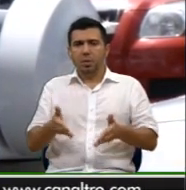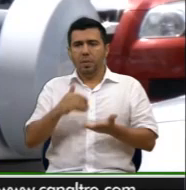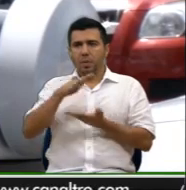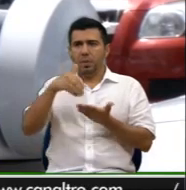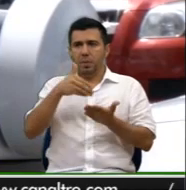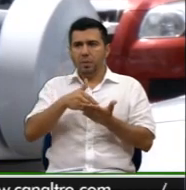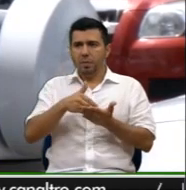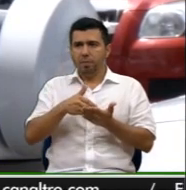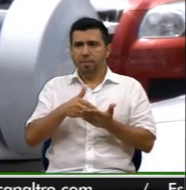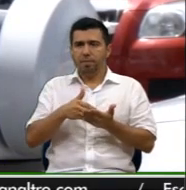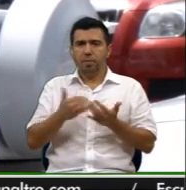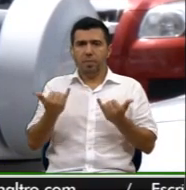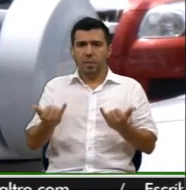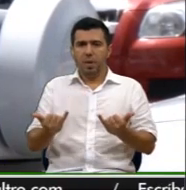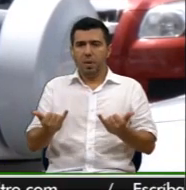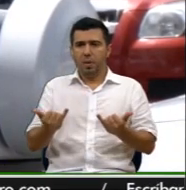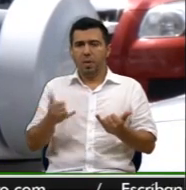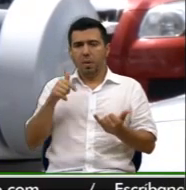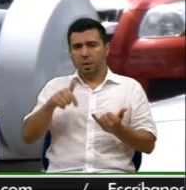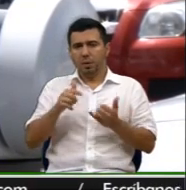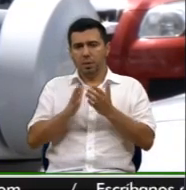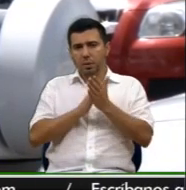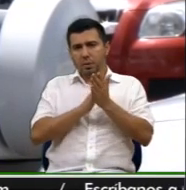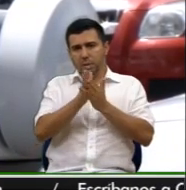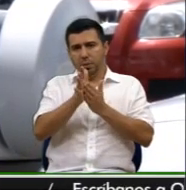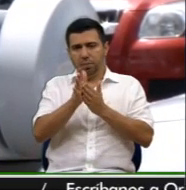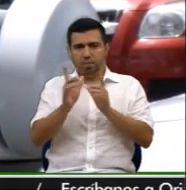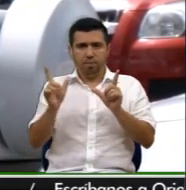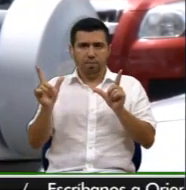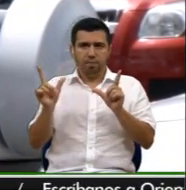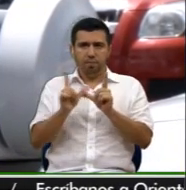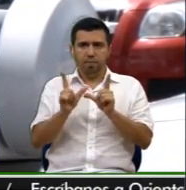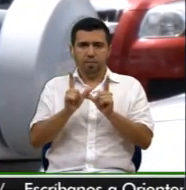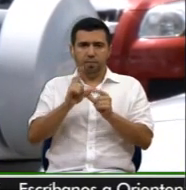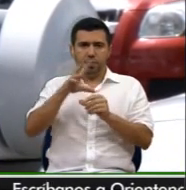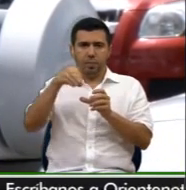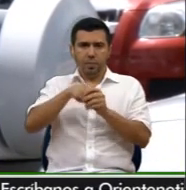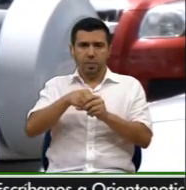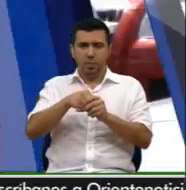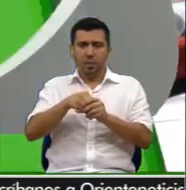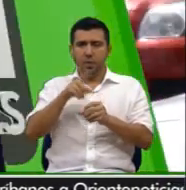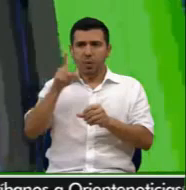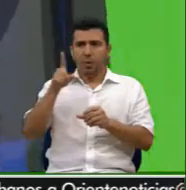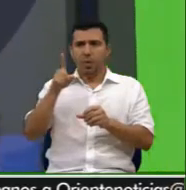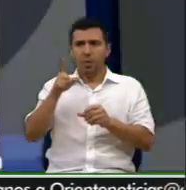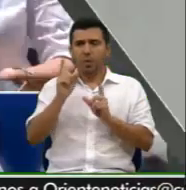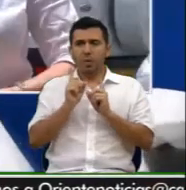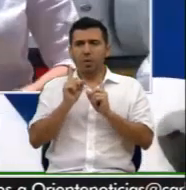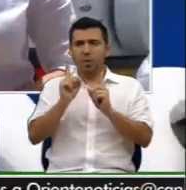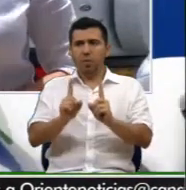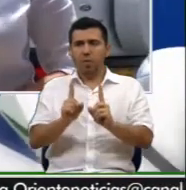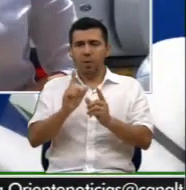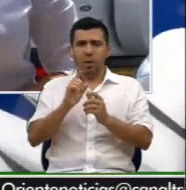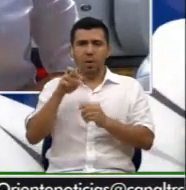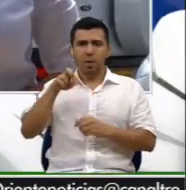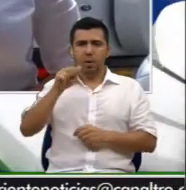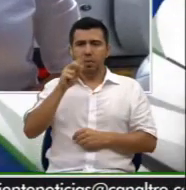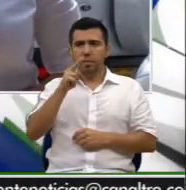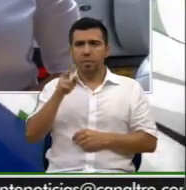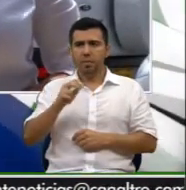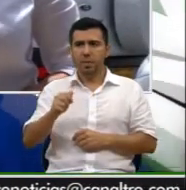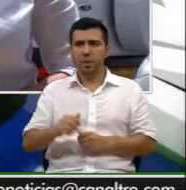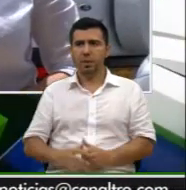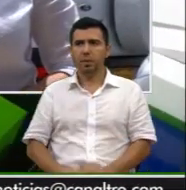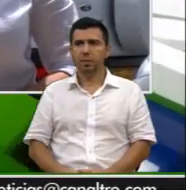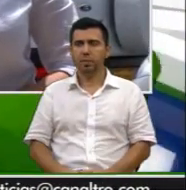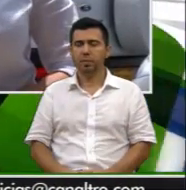momento Esta es la información que se registra desde aquí desde la funeraria inversiones y planes de la paz continúan ustedes en estudio con